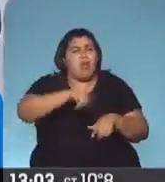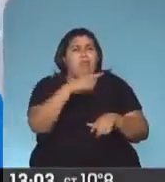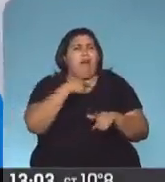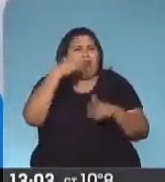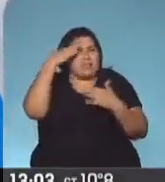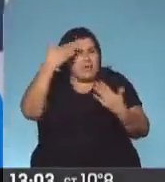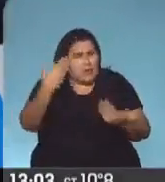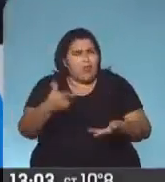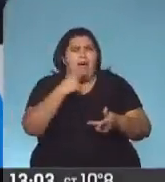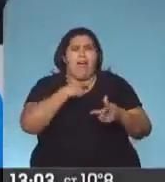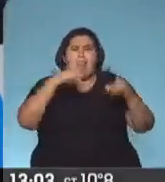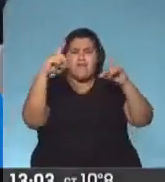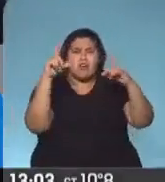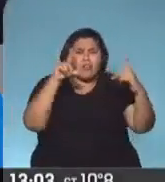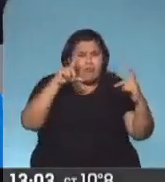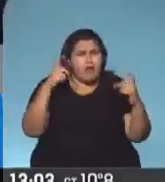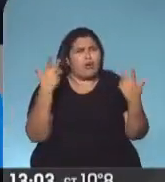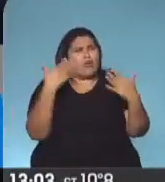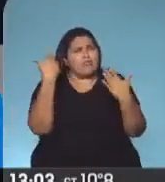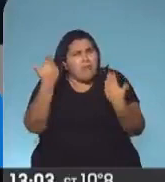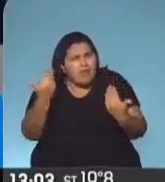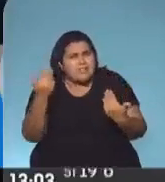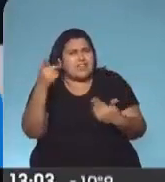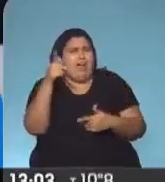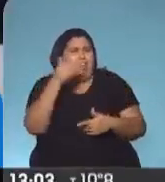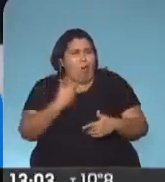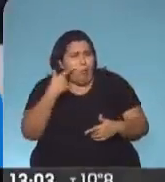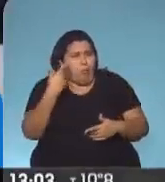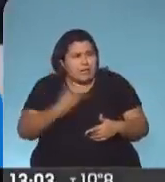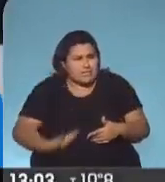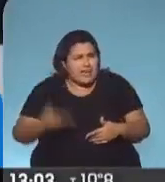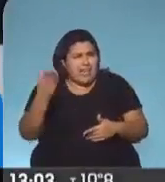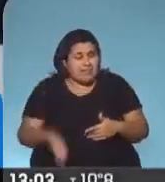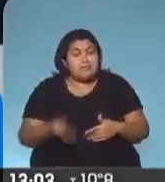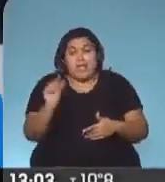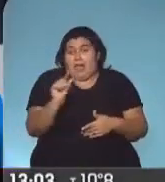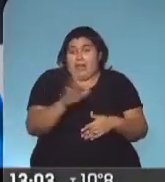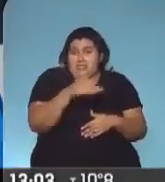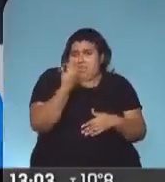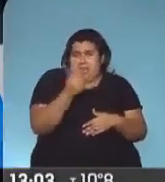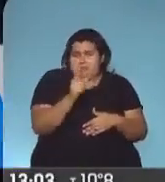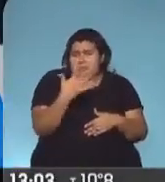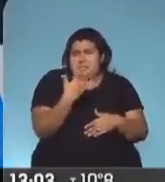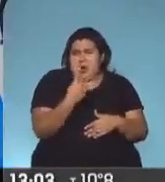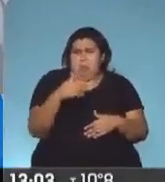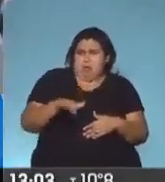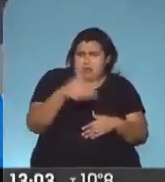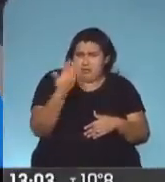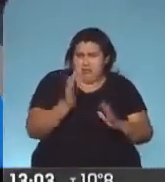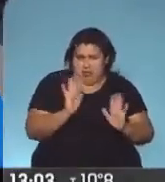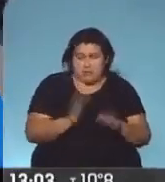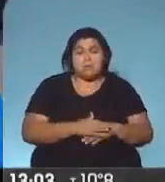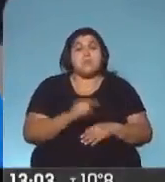se querían sacarse el bisel fia y felicitarlo el presidente se acaba de retirar hace cinco minutos pero